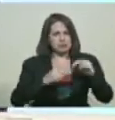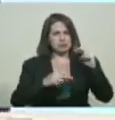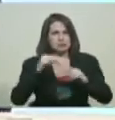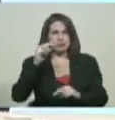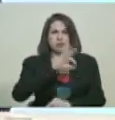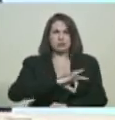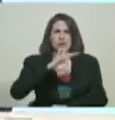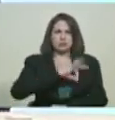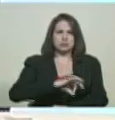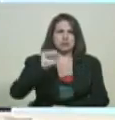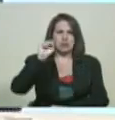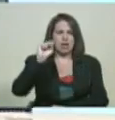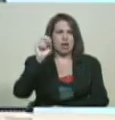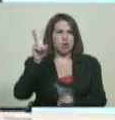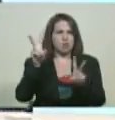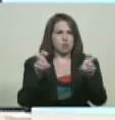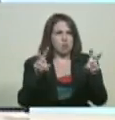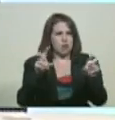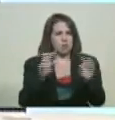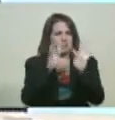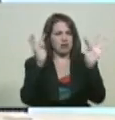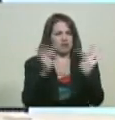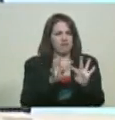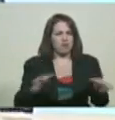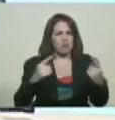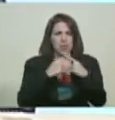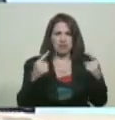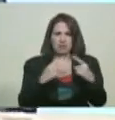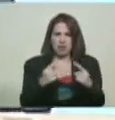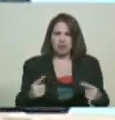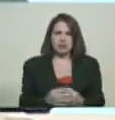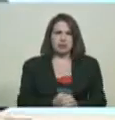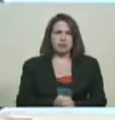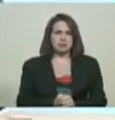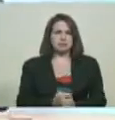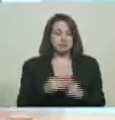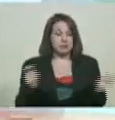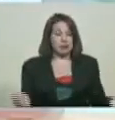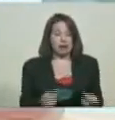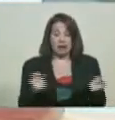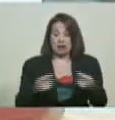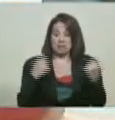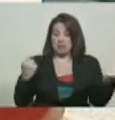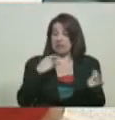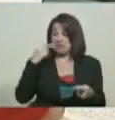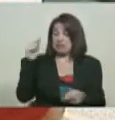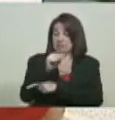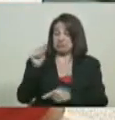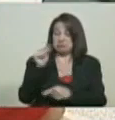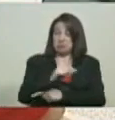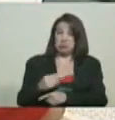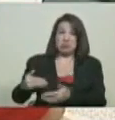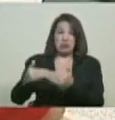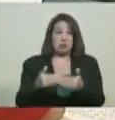nueva de un modelo diferente de la campaña que trata de justificar